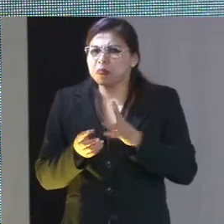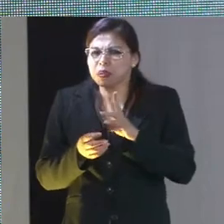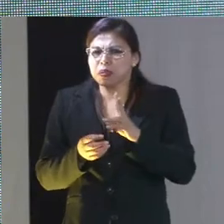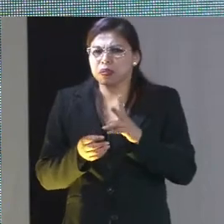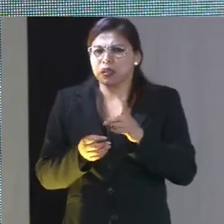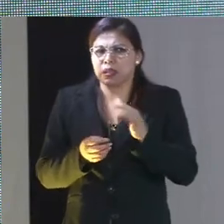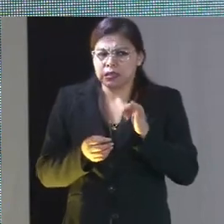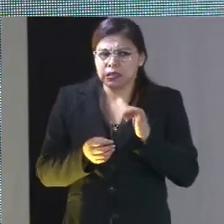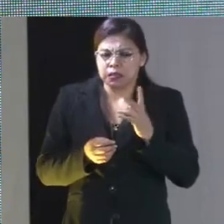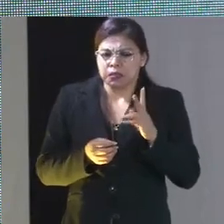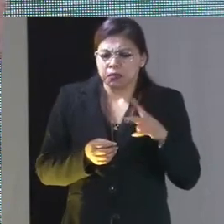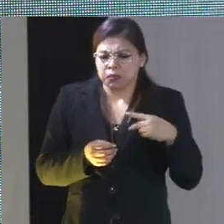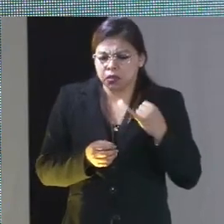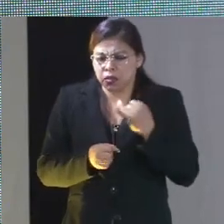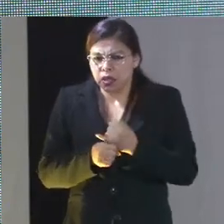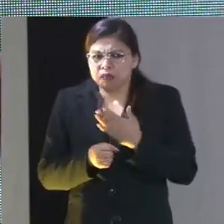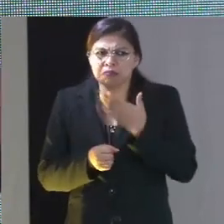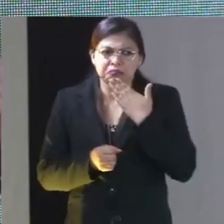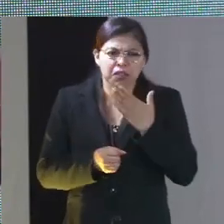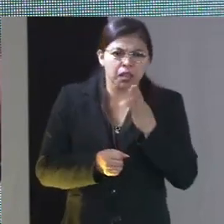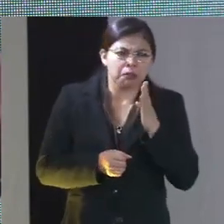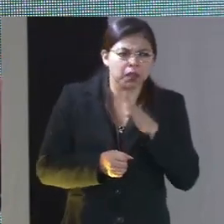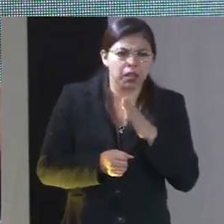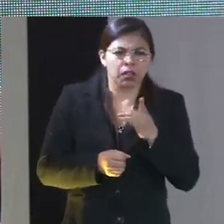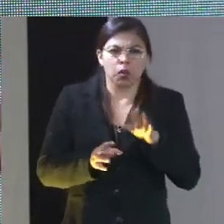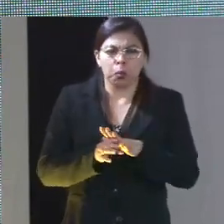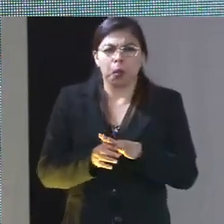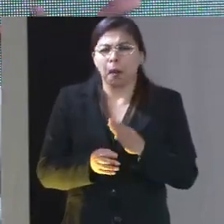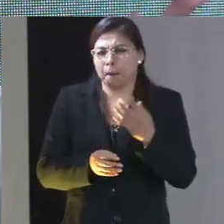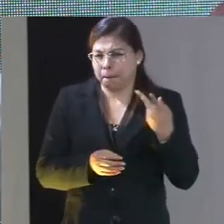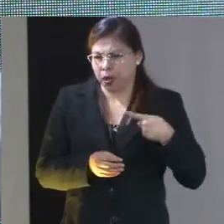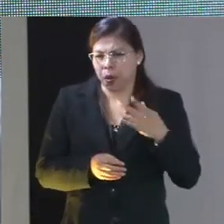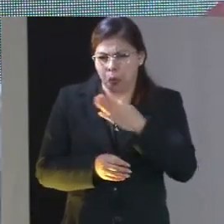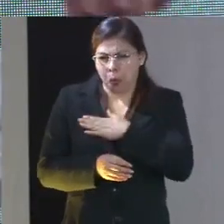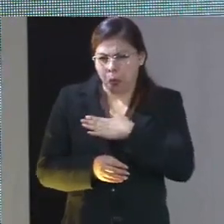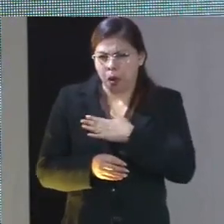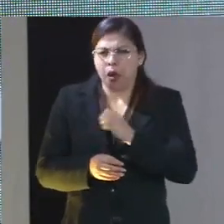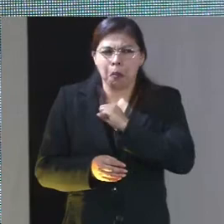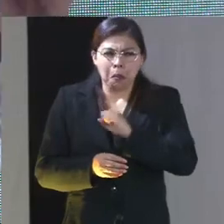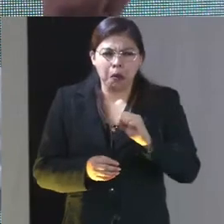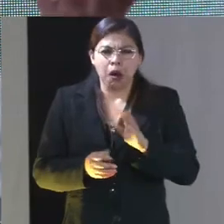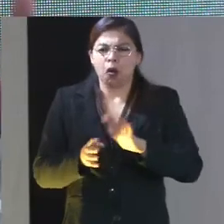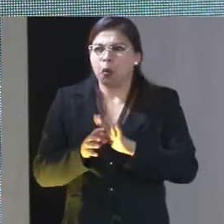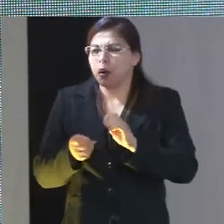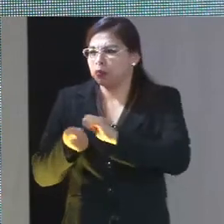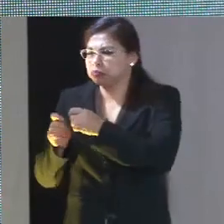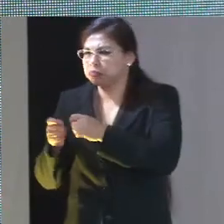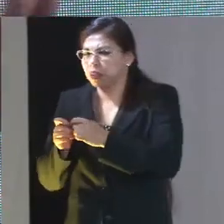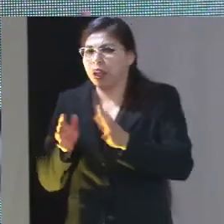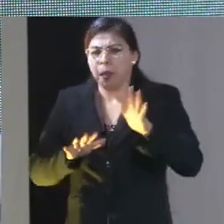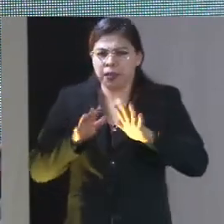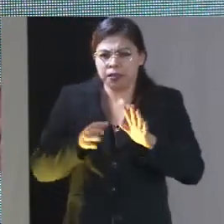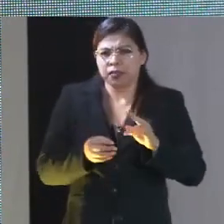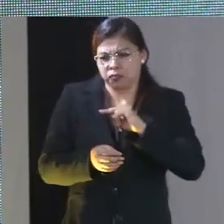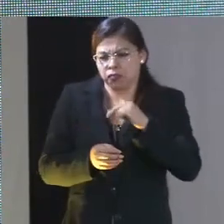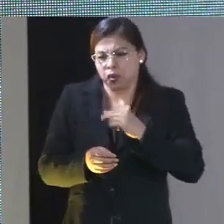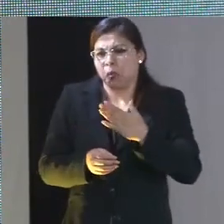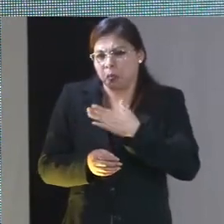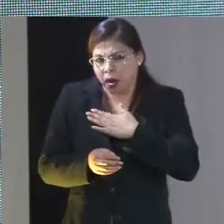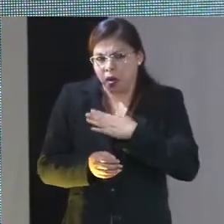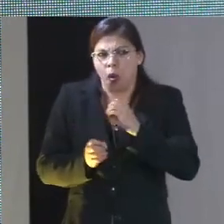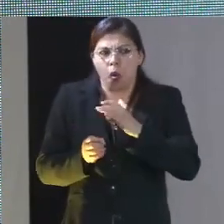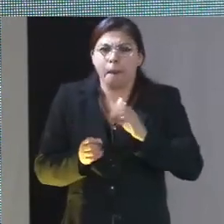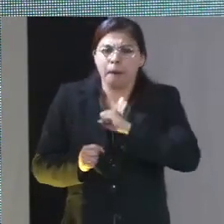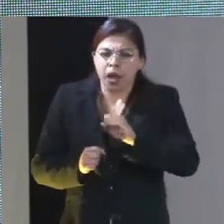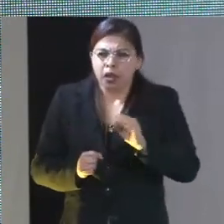por héroes y villanos, por buenos y malos, intercambiables además, porque a veces unos buenos y otros son los malos y luego viceversa, esto va a depender de